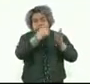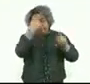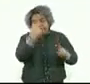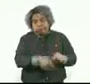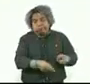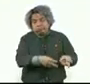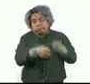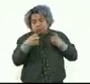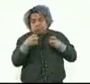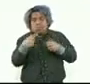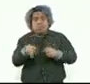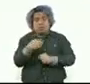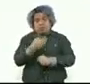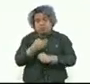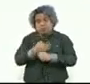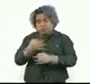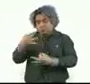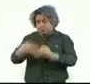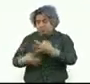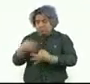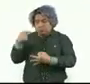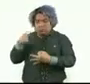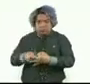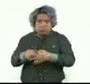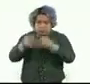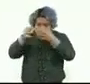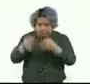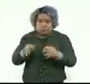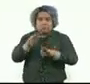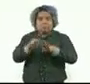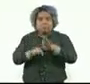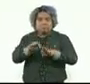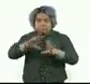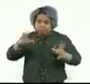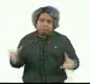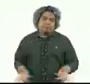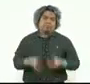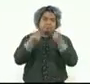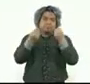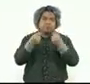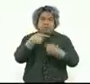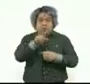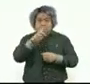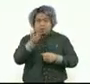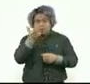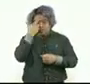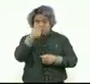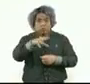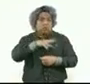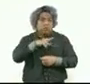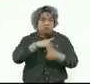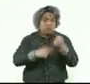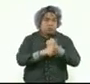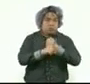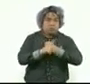la Fiscalía está actuando pues de manera muy, muy importante. Entonces, inclusive que presenten sus denuncias para que pueda ser